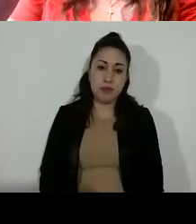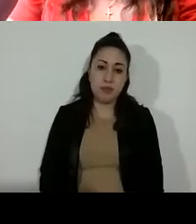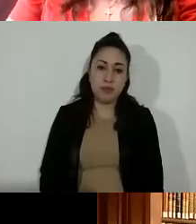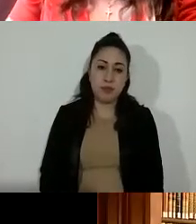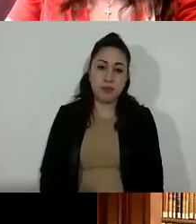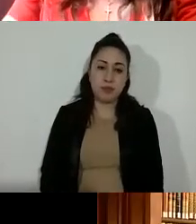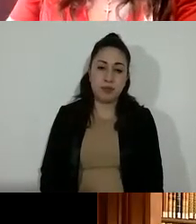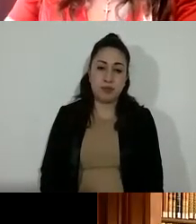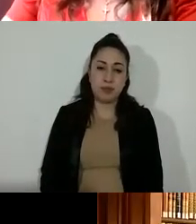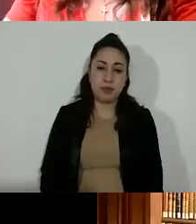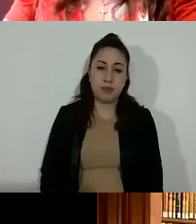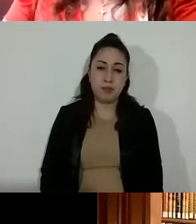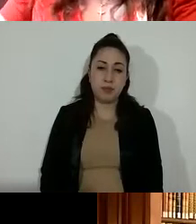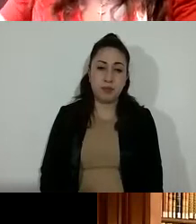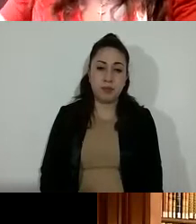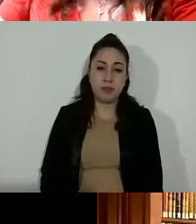Gracias, diputada.